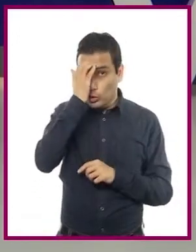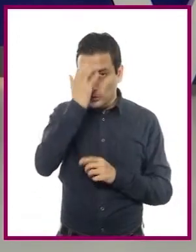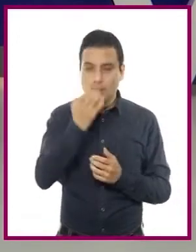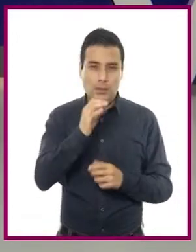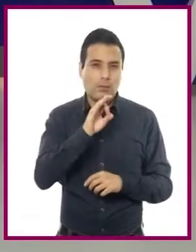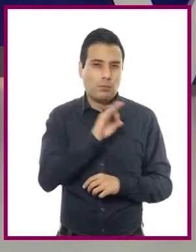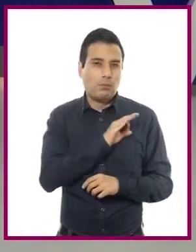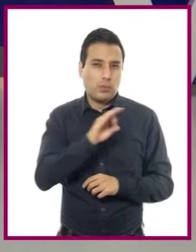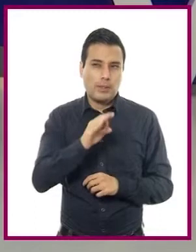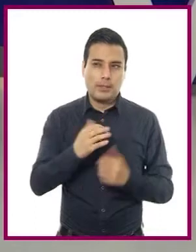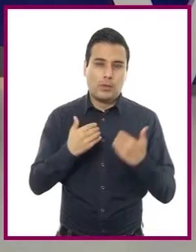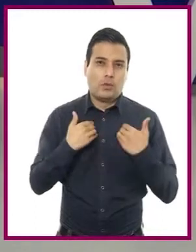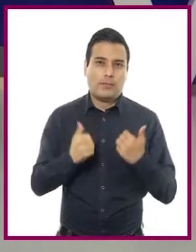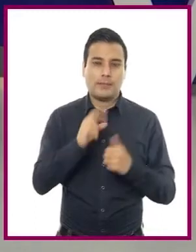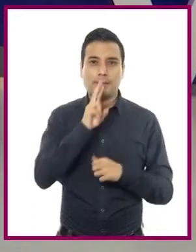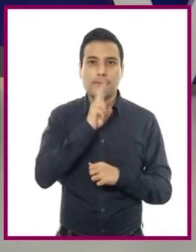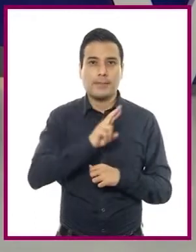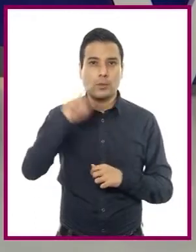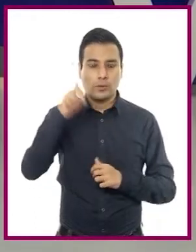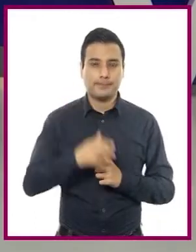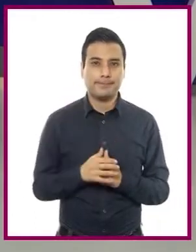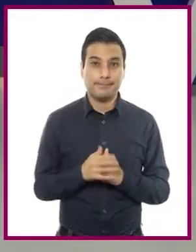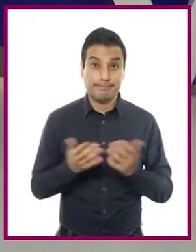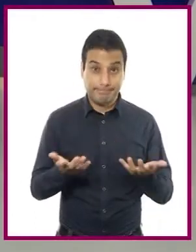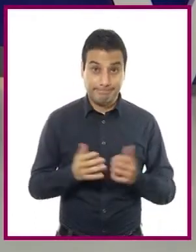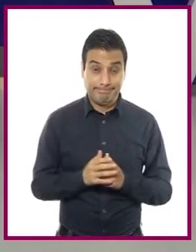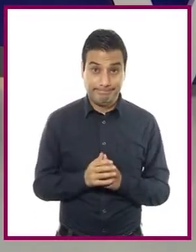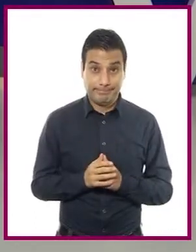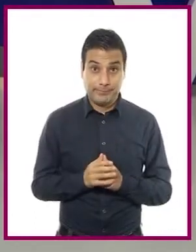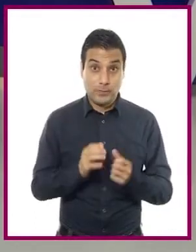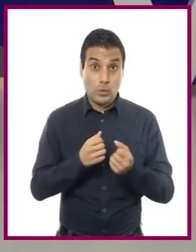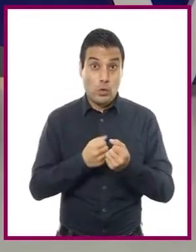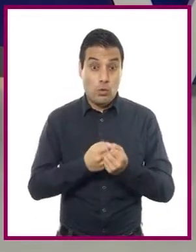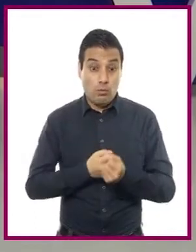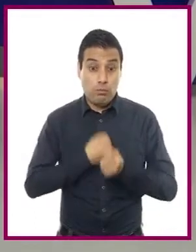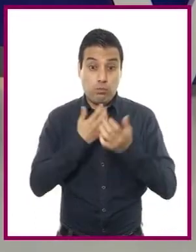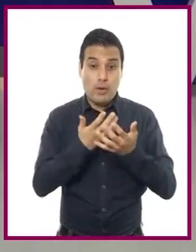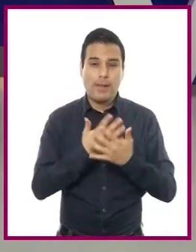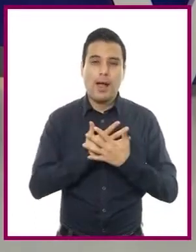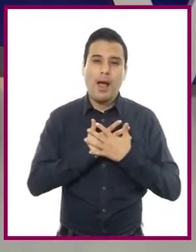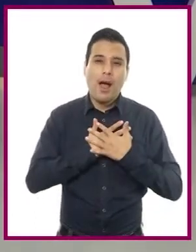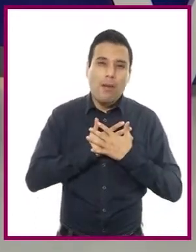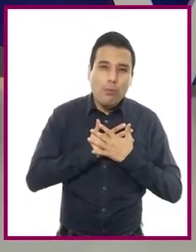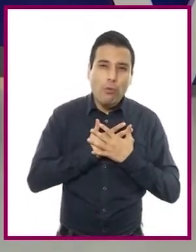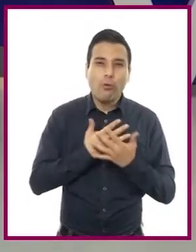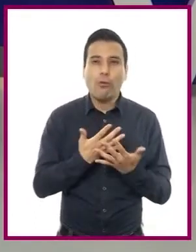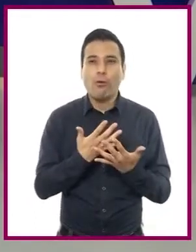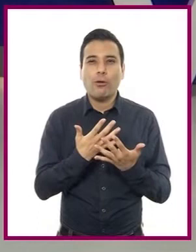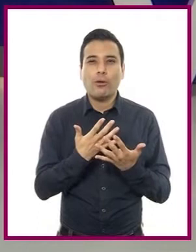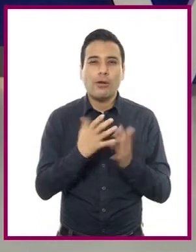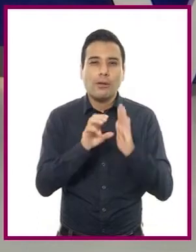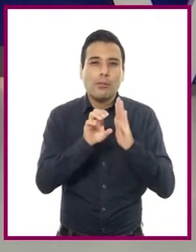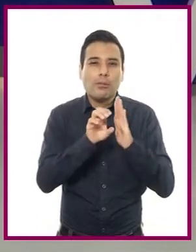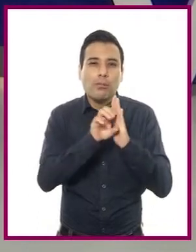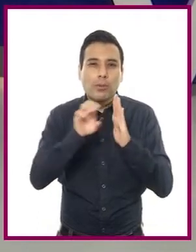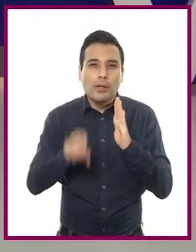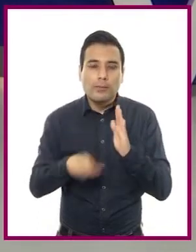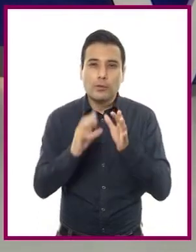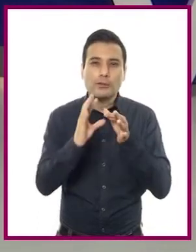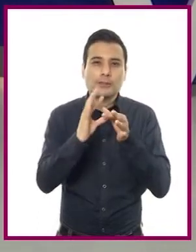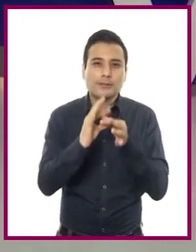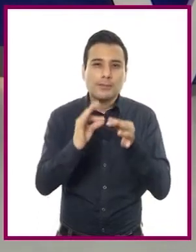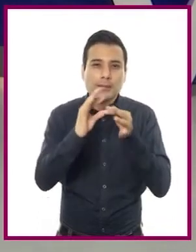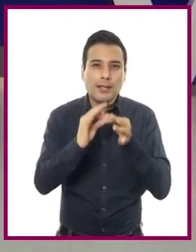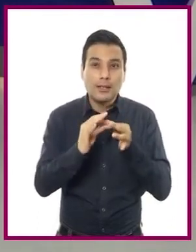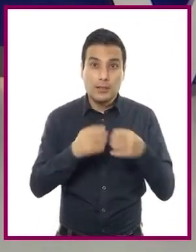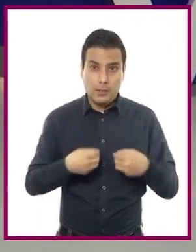sus textos. No es lo mismo leer un poema romanticista donde el autor expone un temor